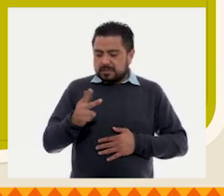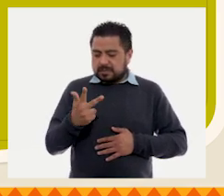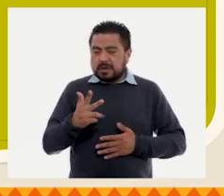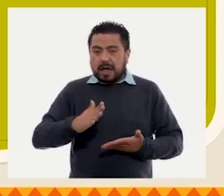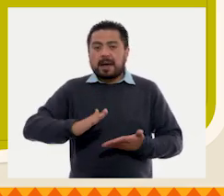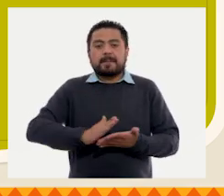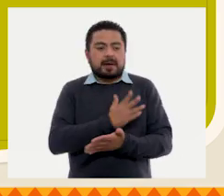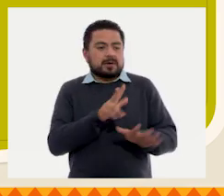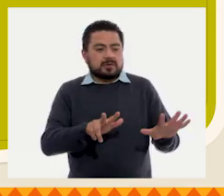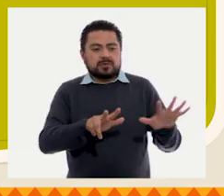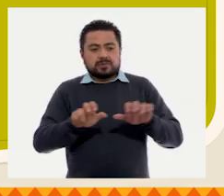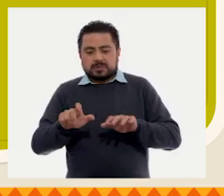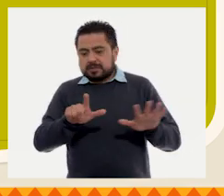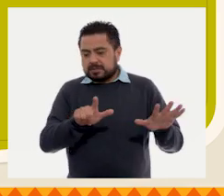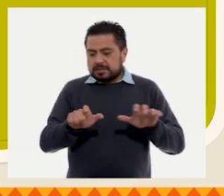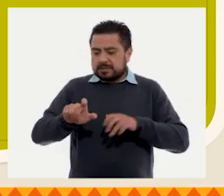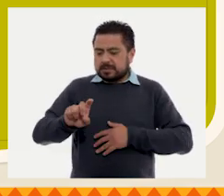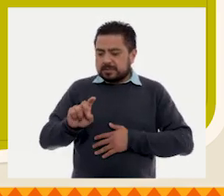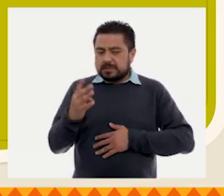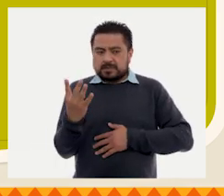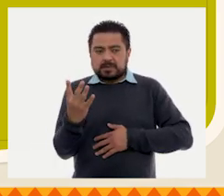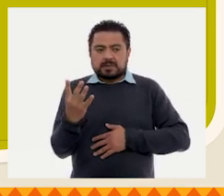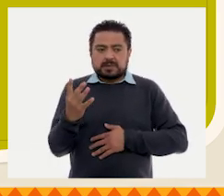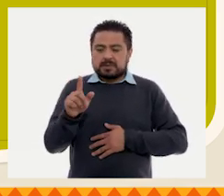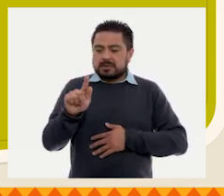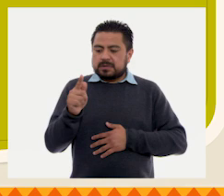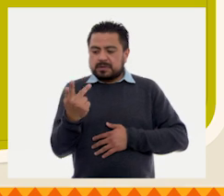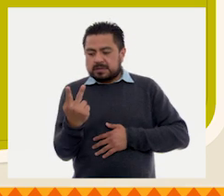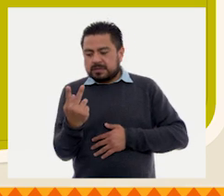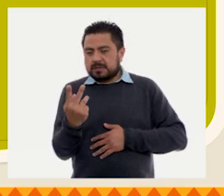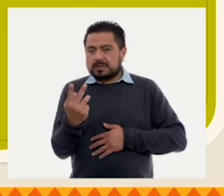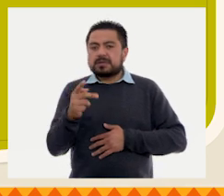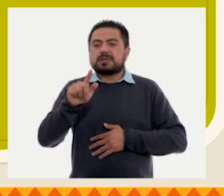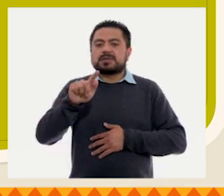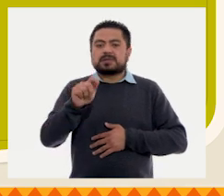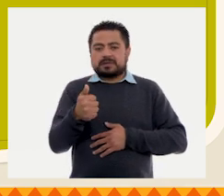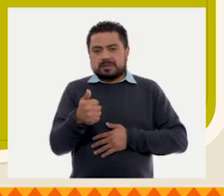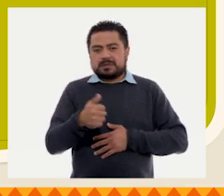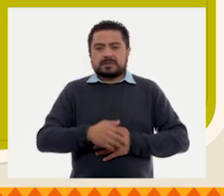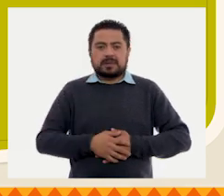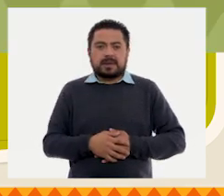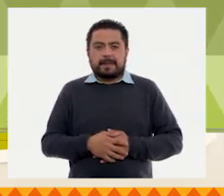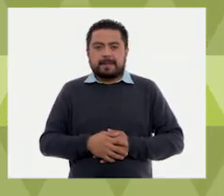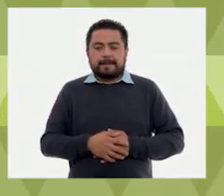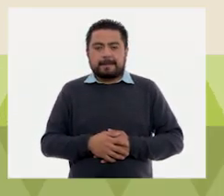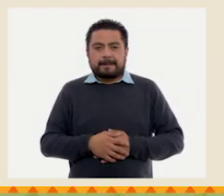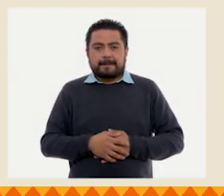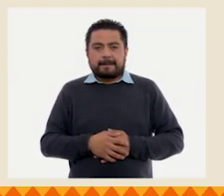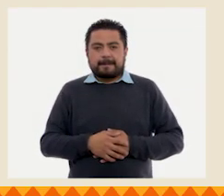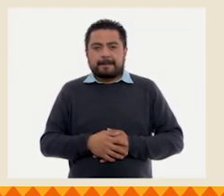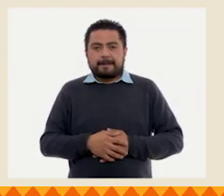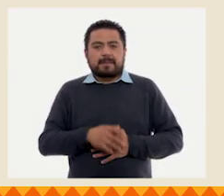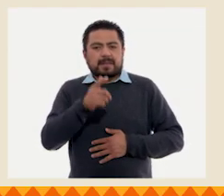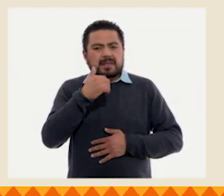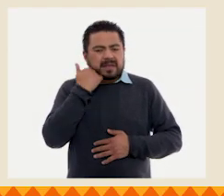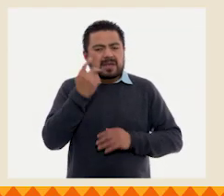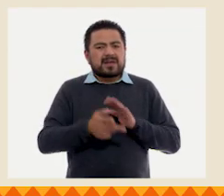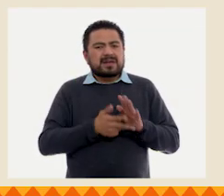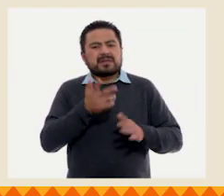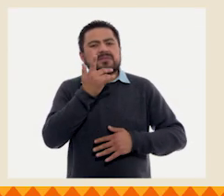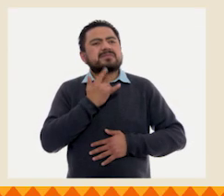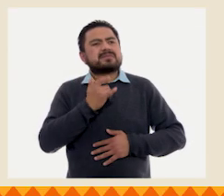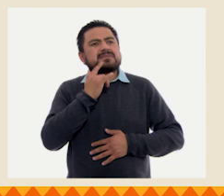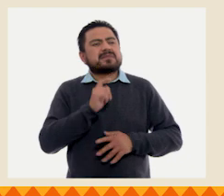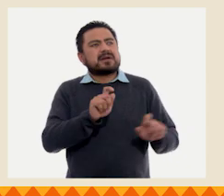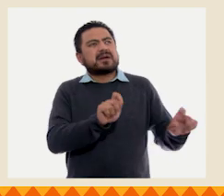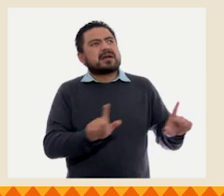800-288-6688 y 800-734-7376. Si quieres volver a ver